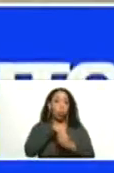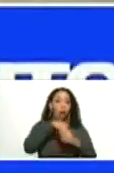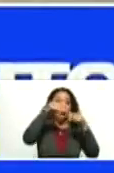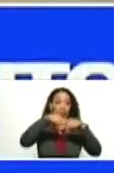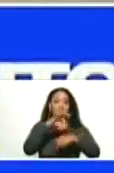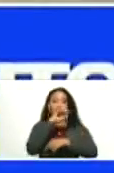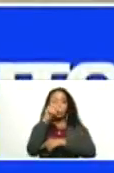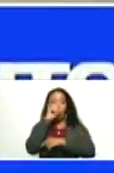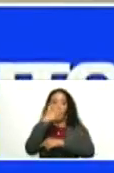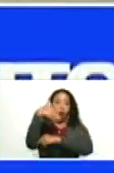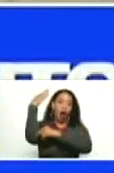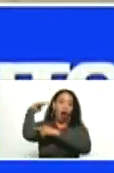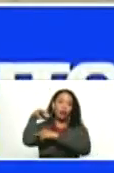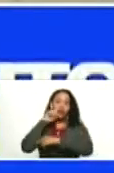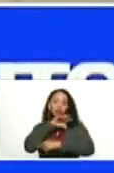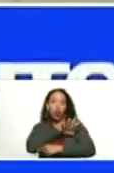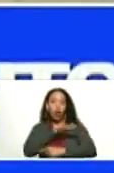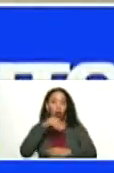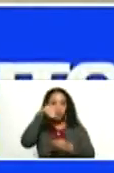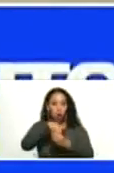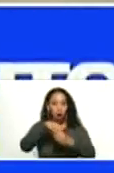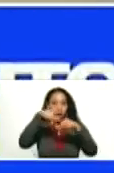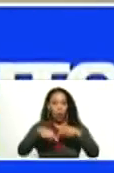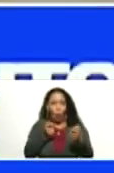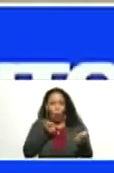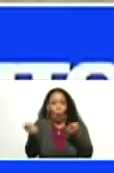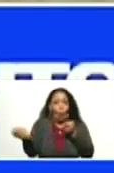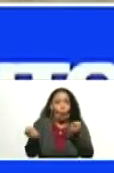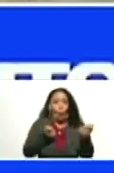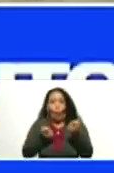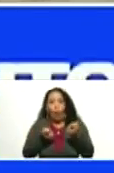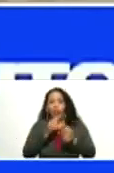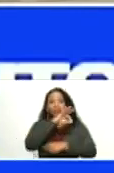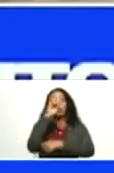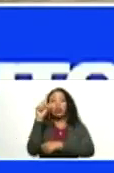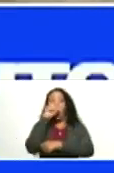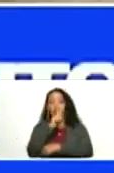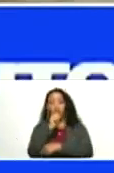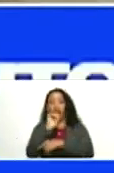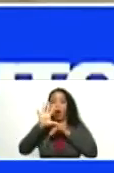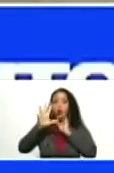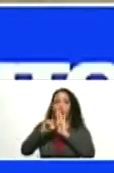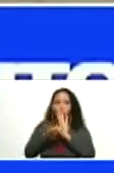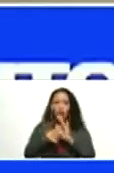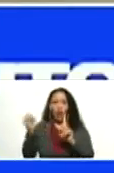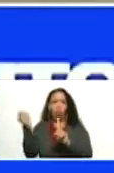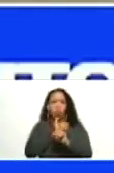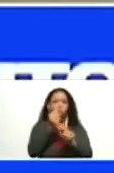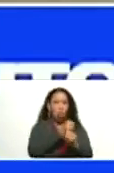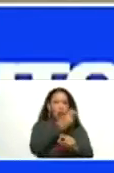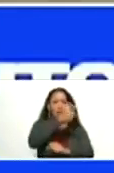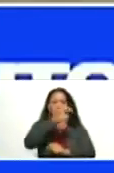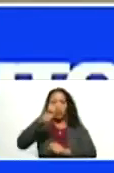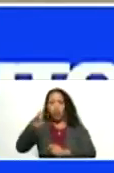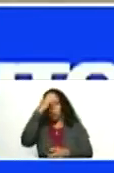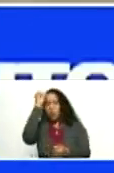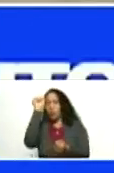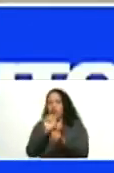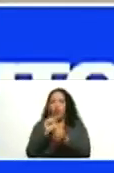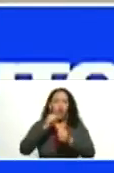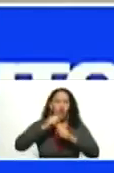años. 300 años de ignominia, 300 años de saqueo, de tortura brutal,